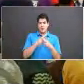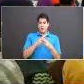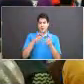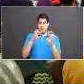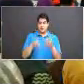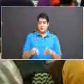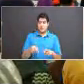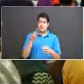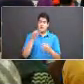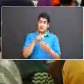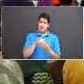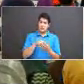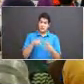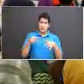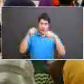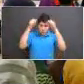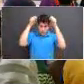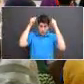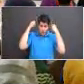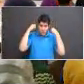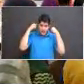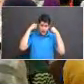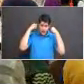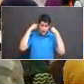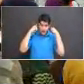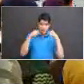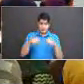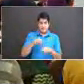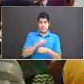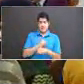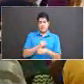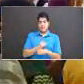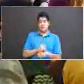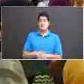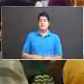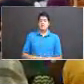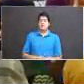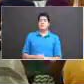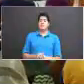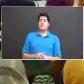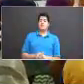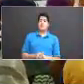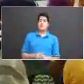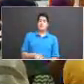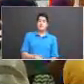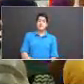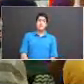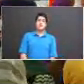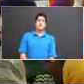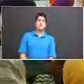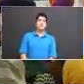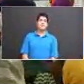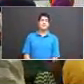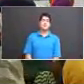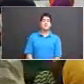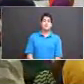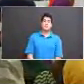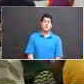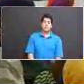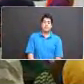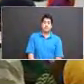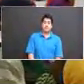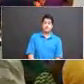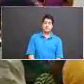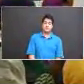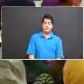si fuera tan amable de venir aquí al frente. Y Marina Matías, Bárbara Osoy, familia de la